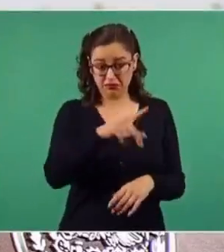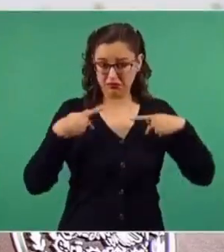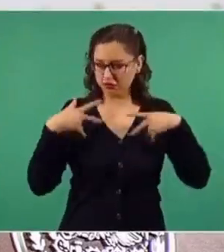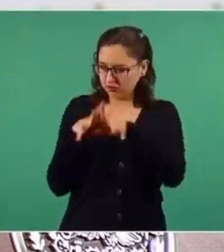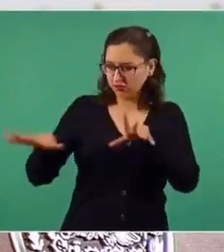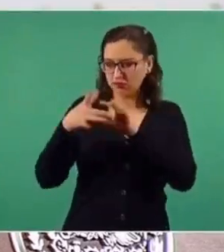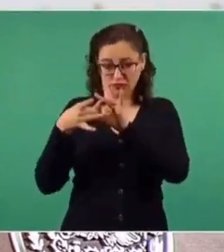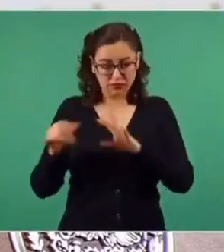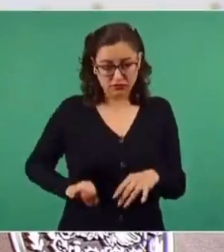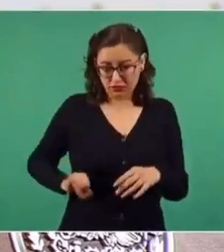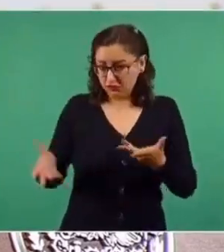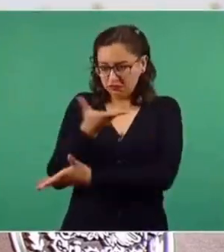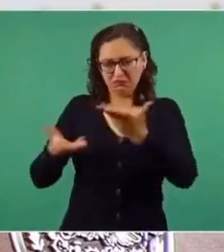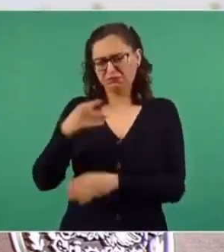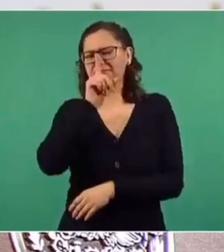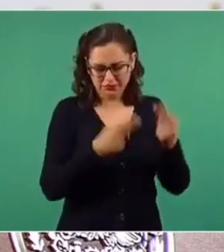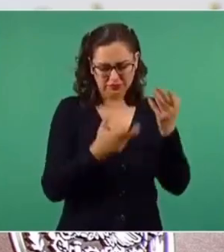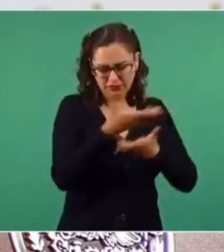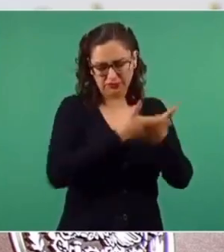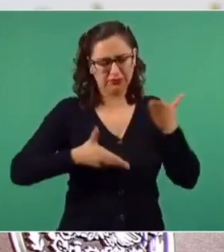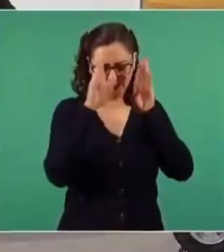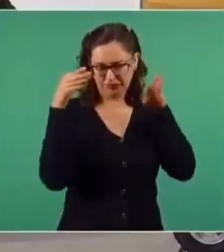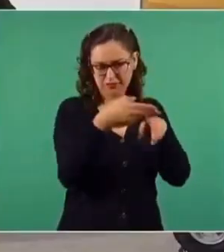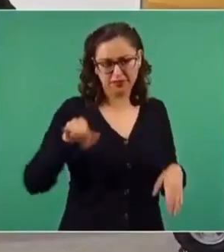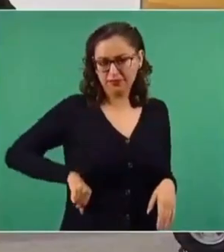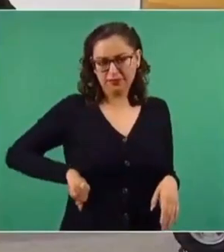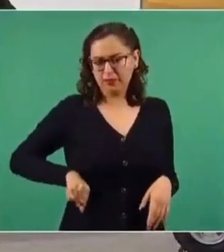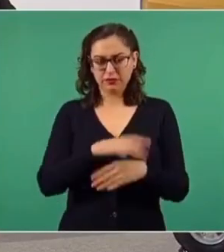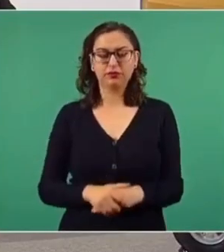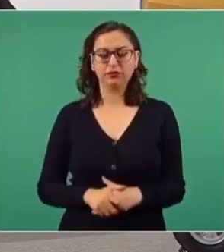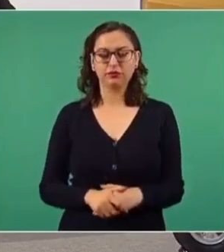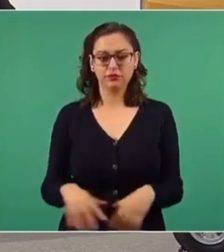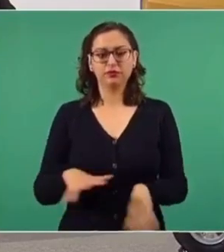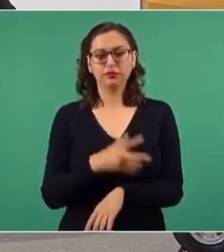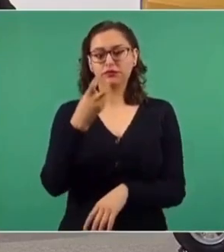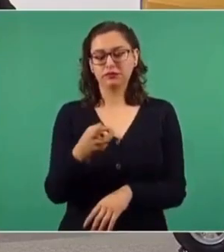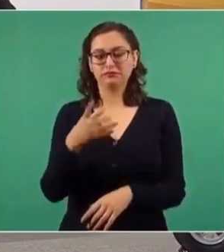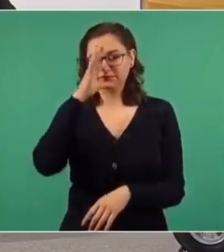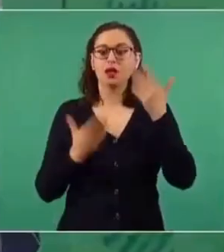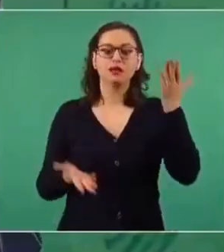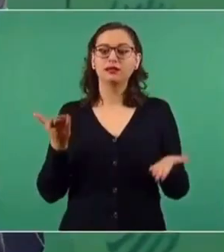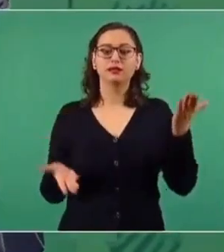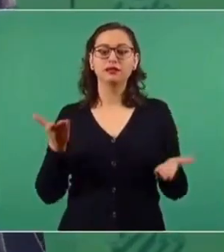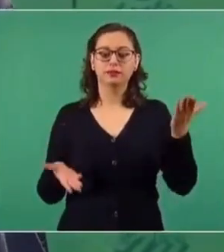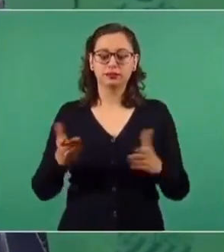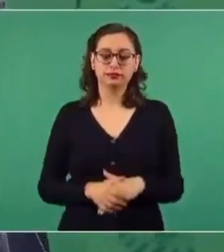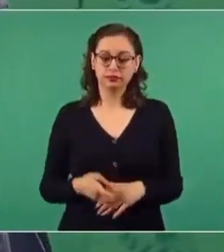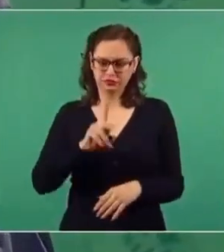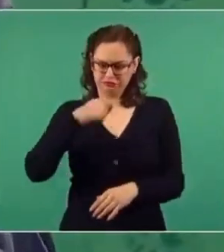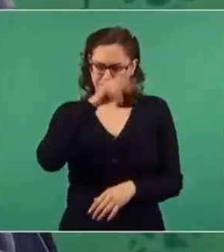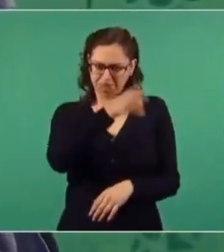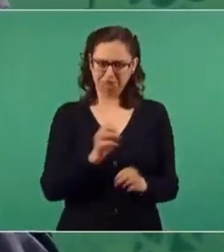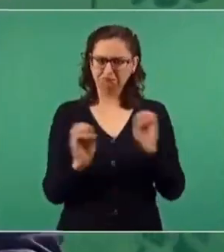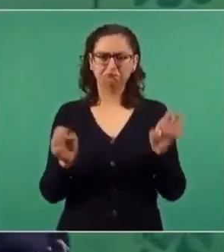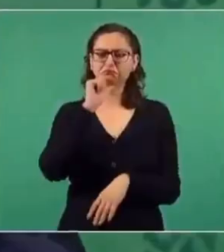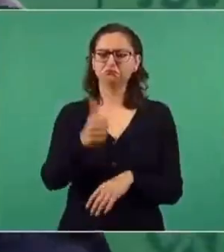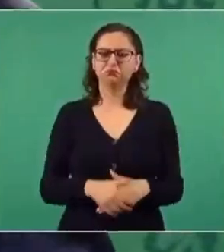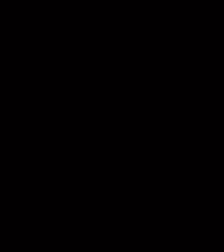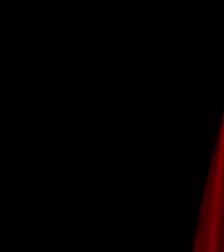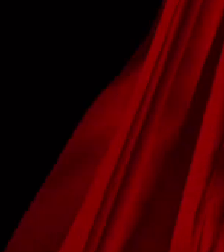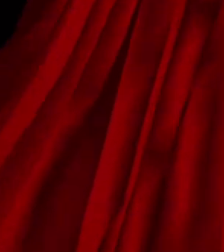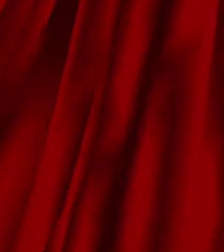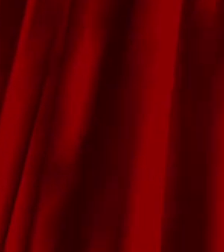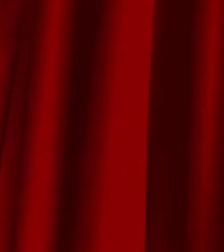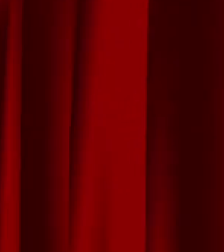intereses económicos, a intereses empresariales. Por eso no se logra el equilibrio. Pero no se puede prohibir a nadie.